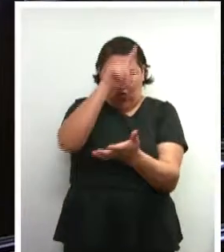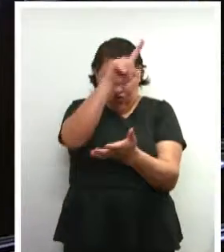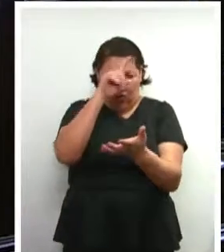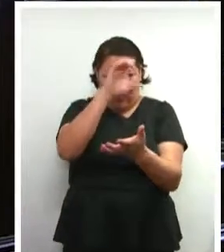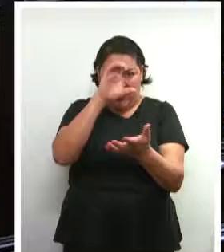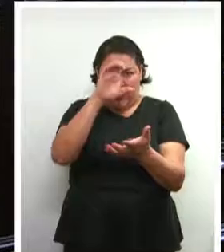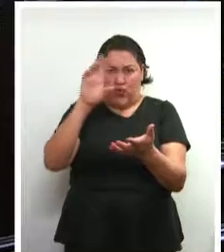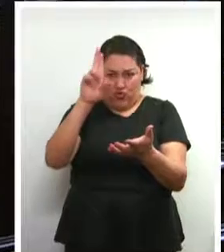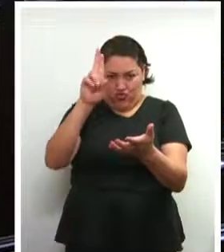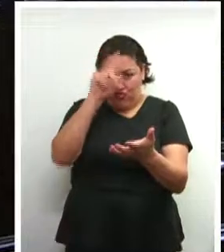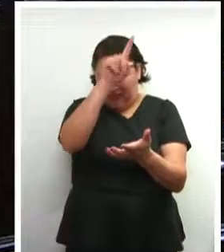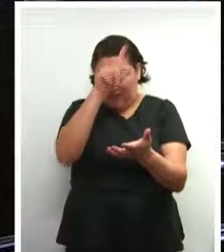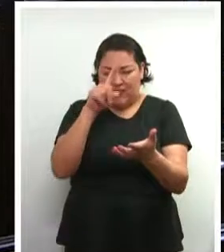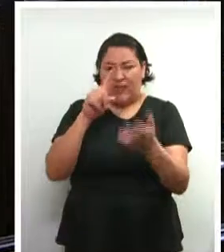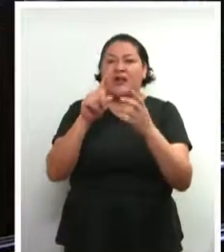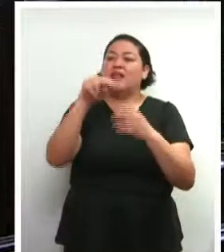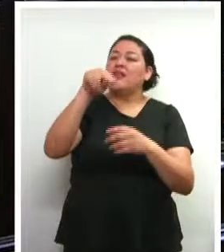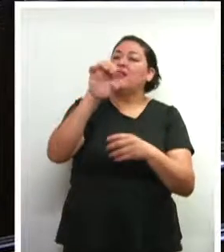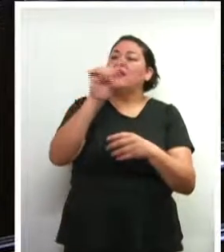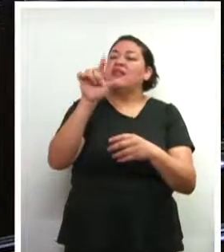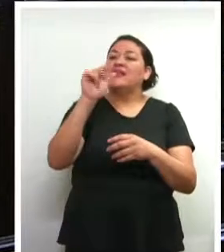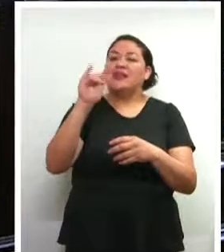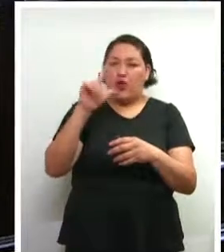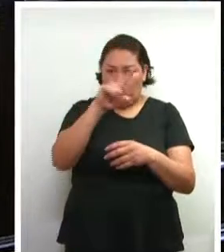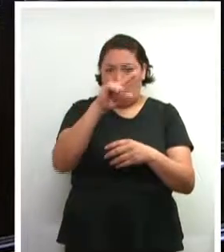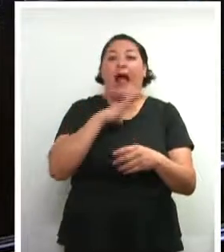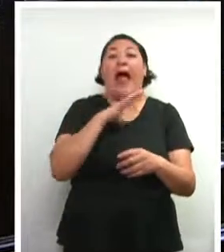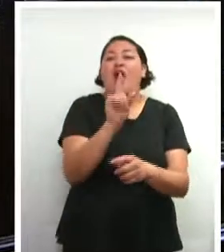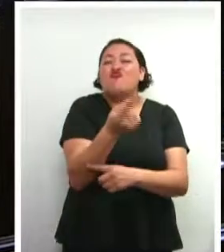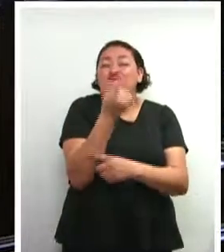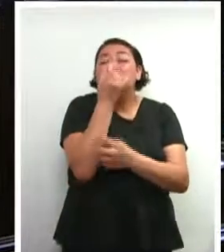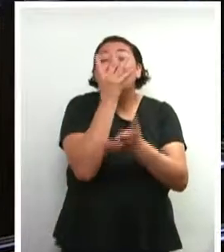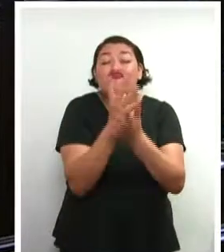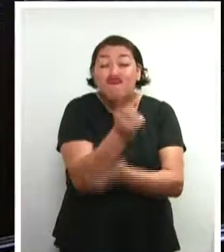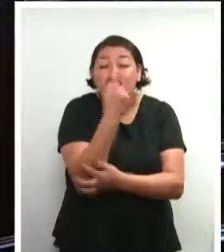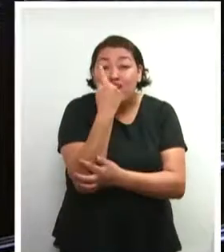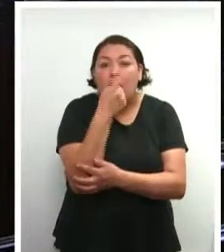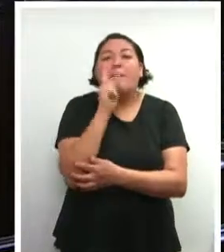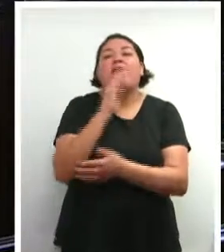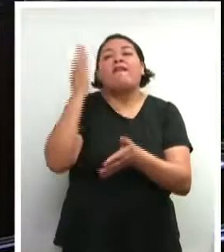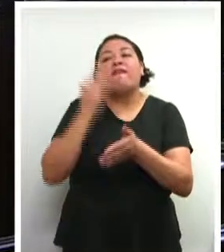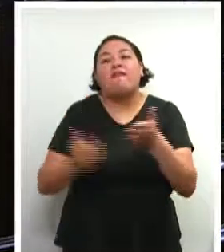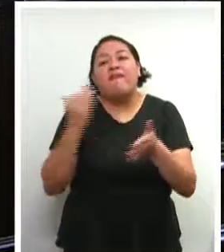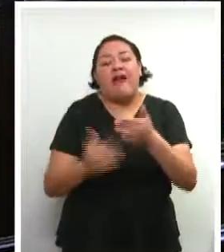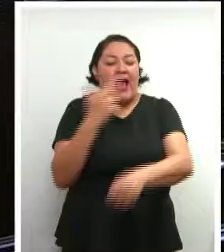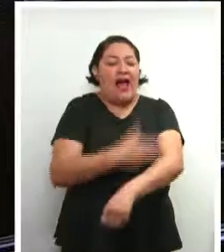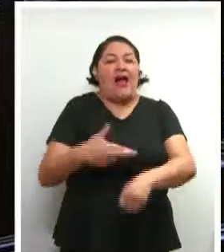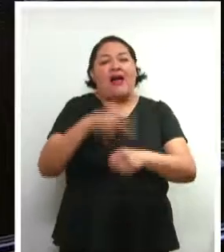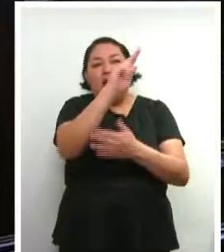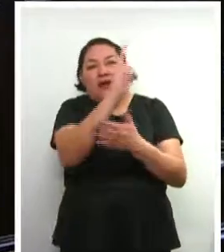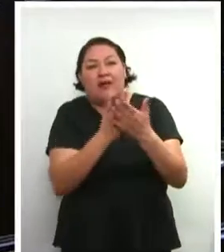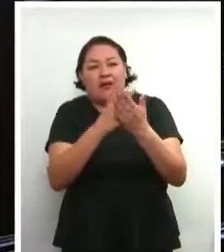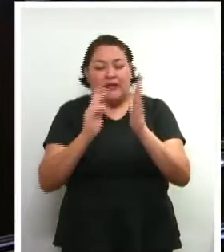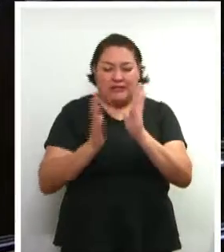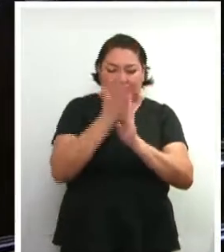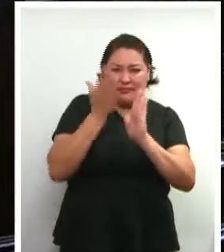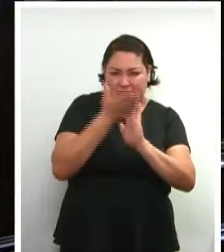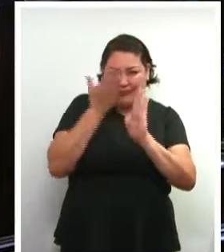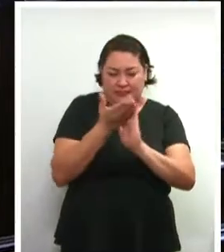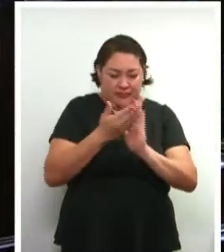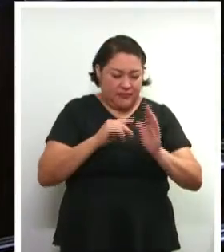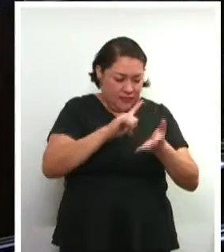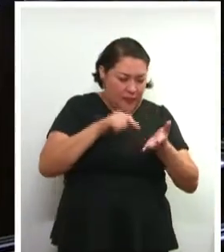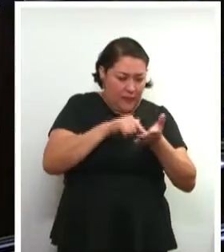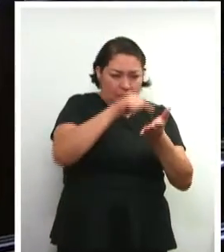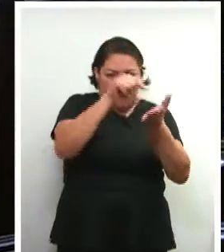tenga una acústica excelente. Y obviamente esto haría creación de políticas públicas para ofrecer en cada una de las demarcaciones un